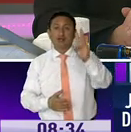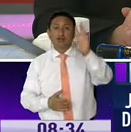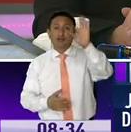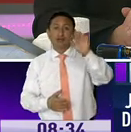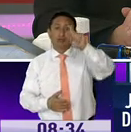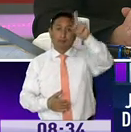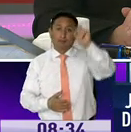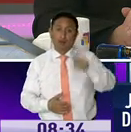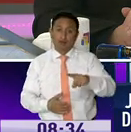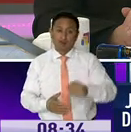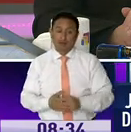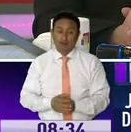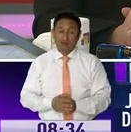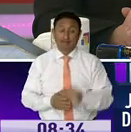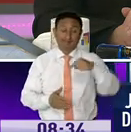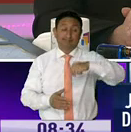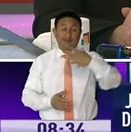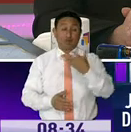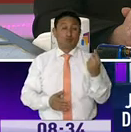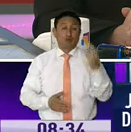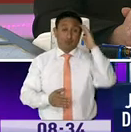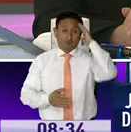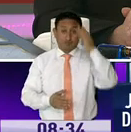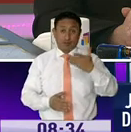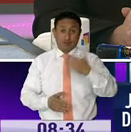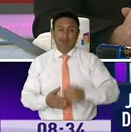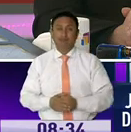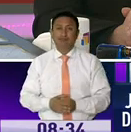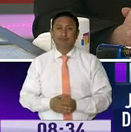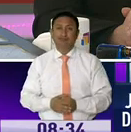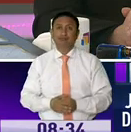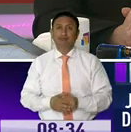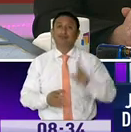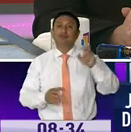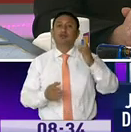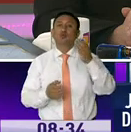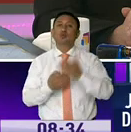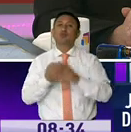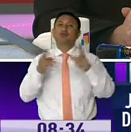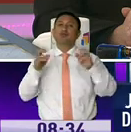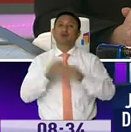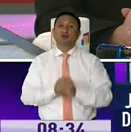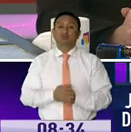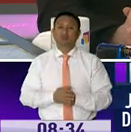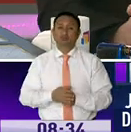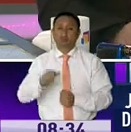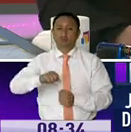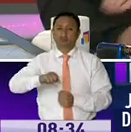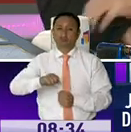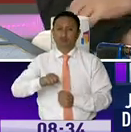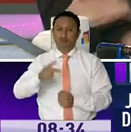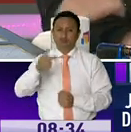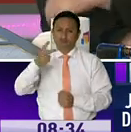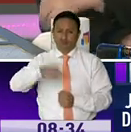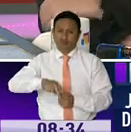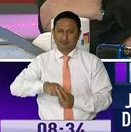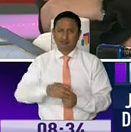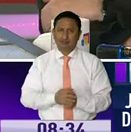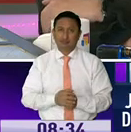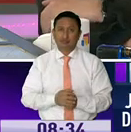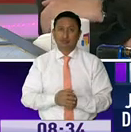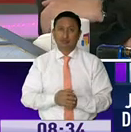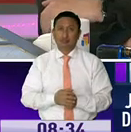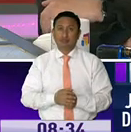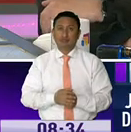son 6.057 atenciones que hemos recibido respecto a este nuevo tema. También hemos recibido respecto al toque de queda,